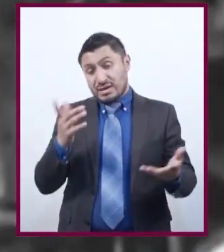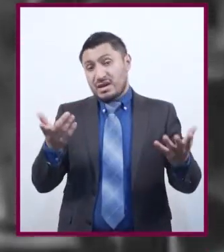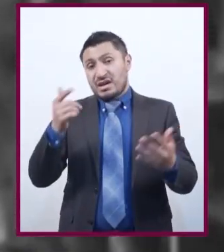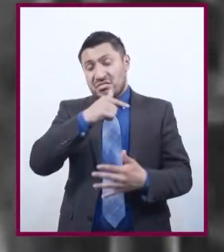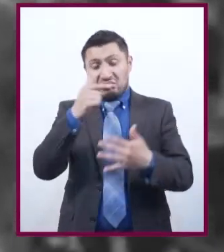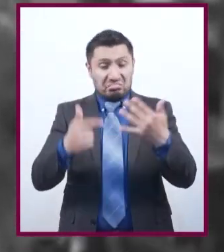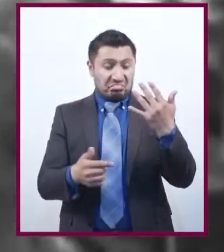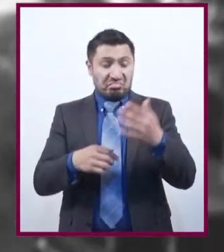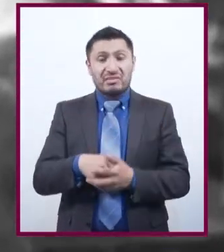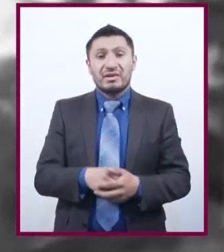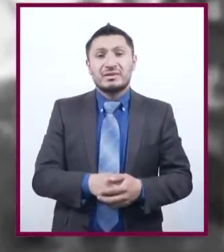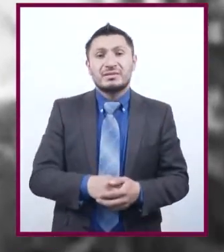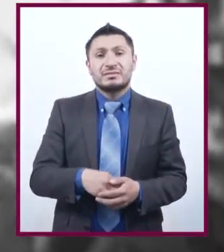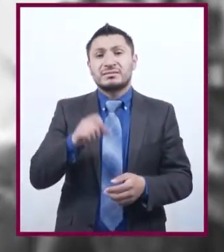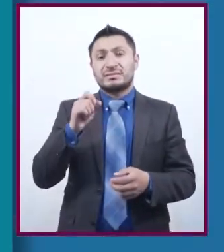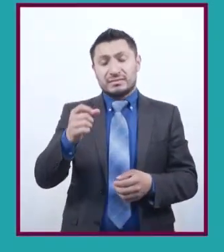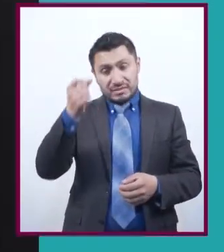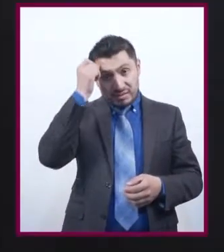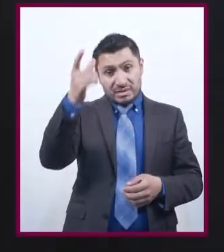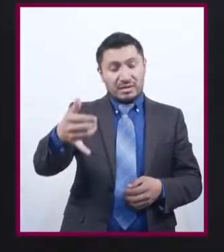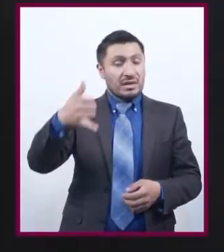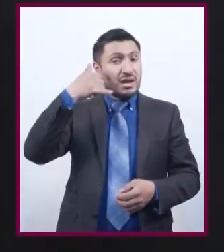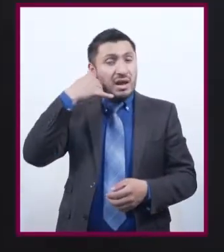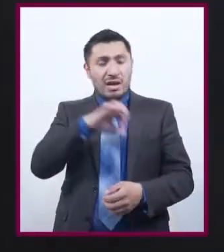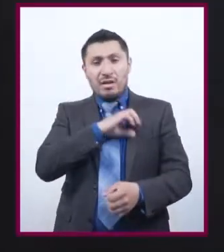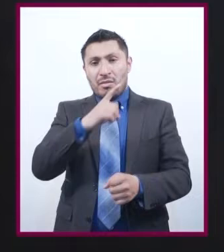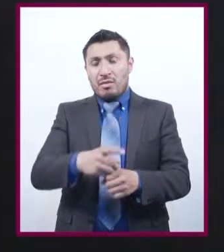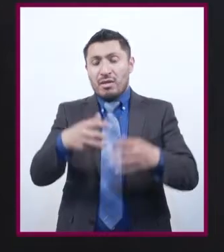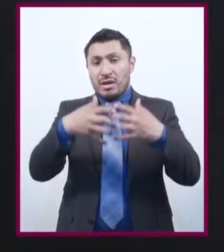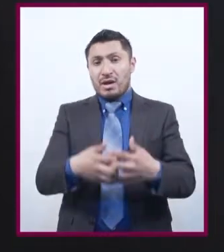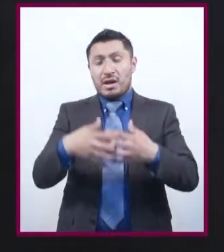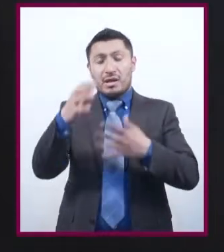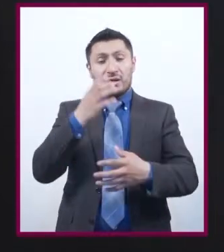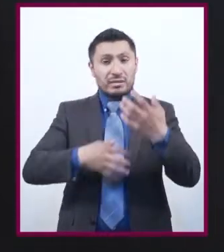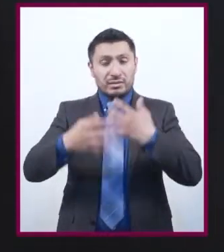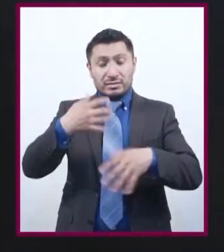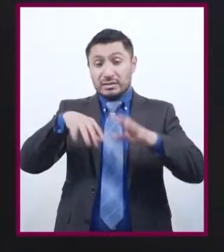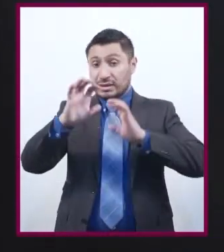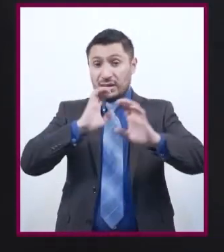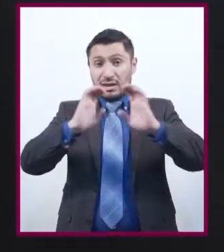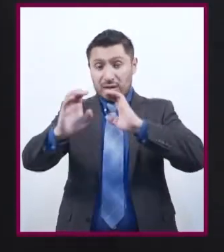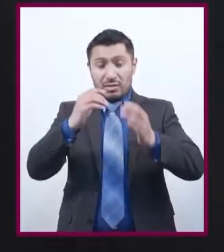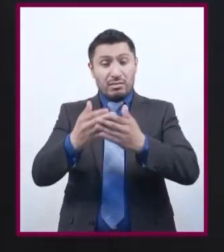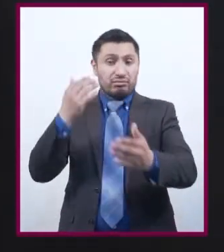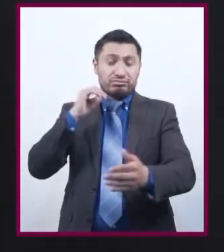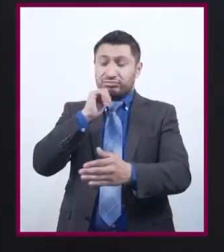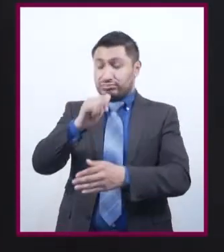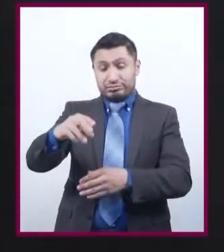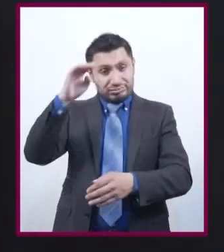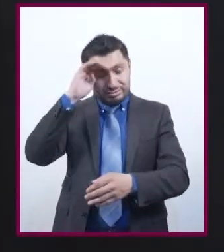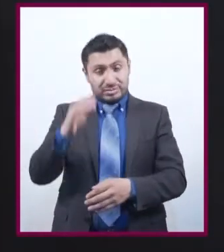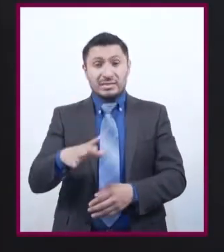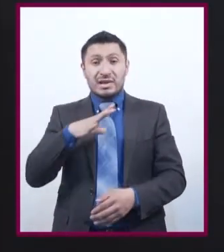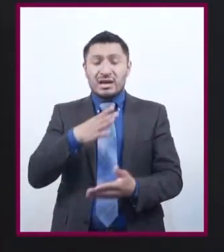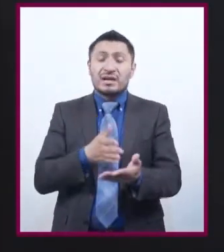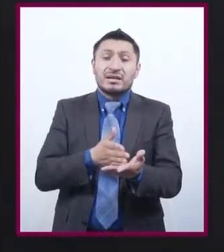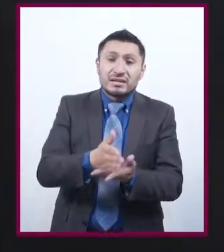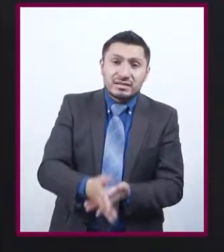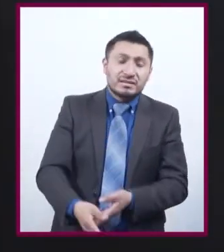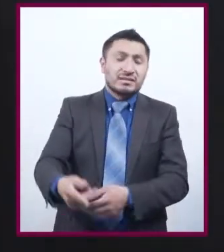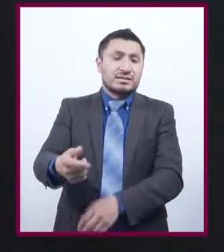artificiales y fertilizantes apareció el teléfono y la posibilidad de sistemas de comunicación antes impensables